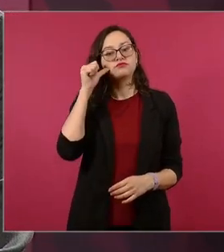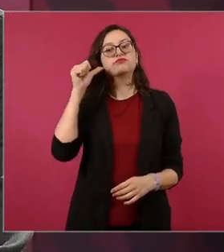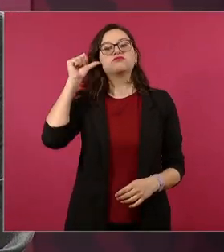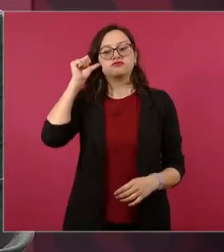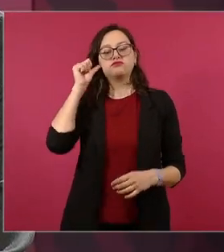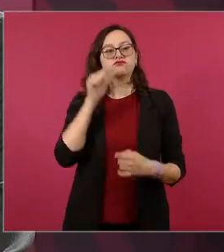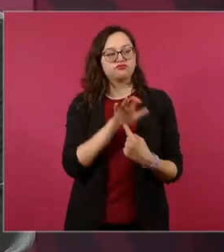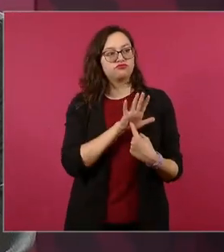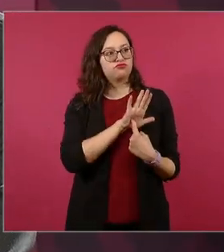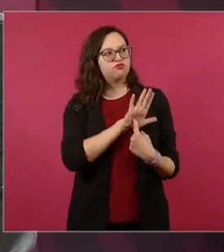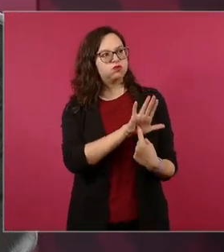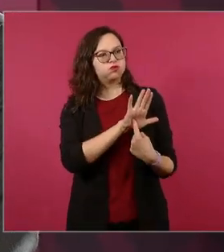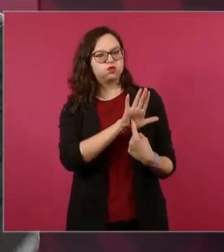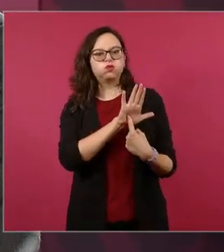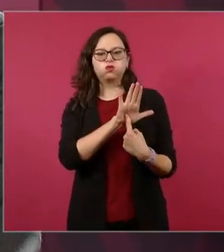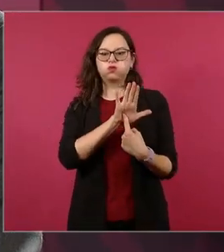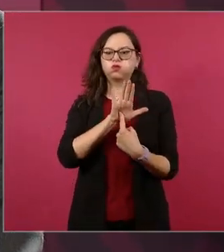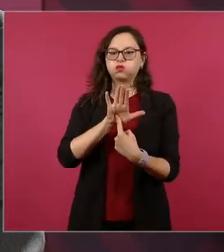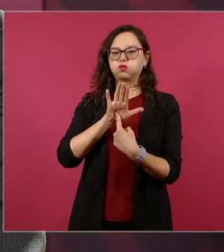También